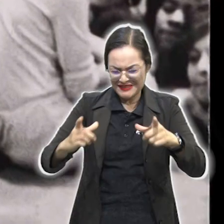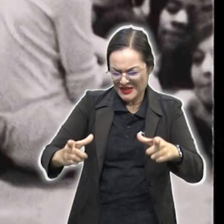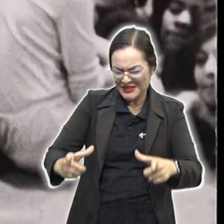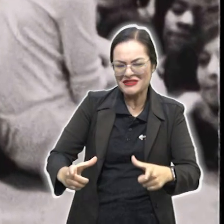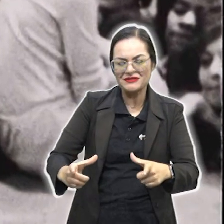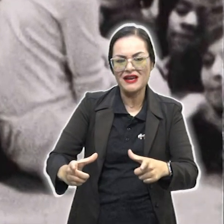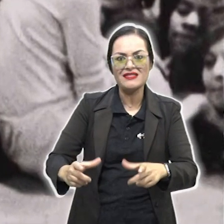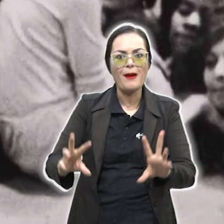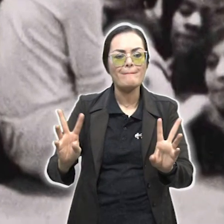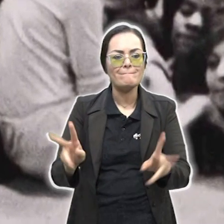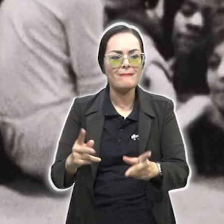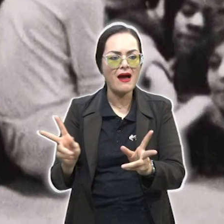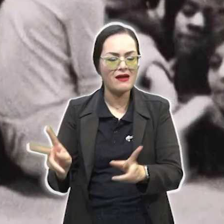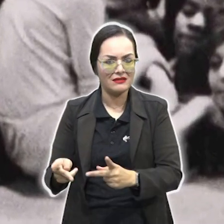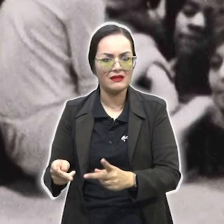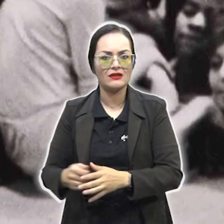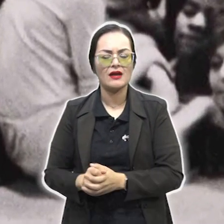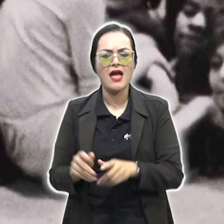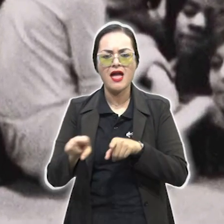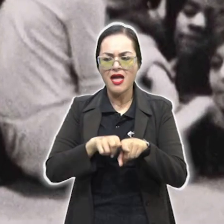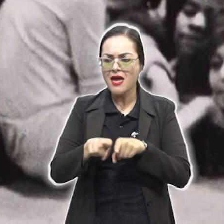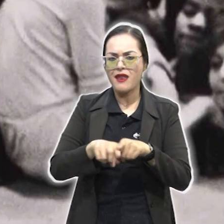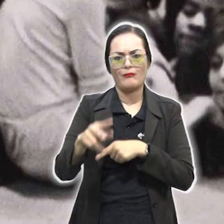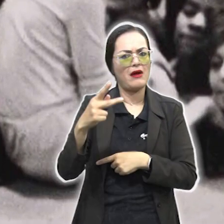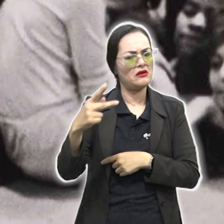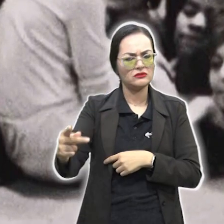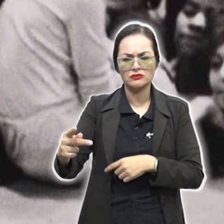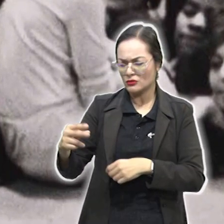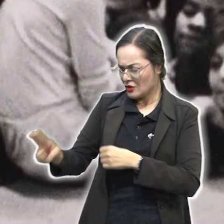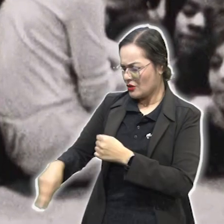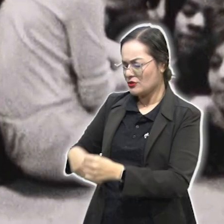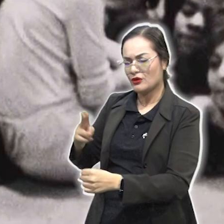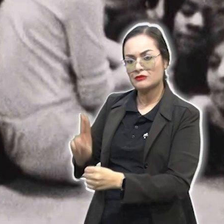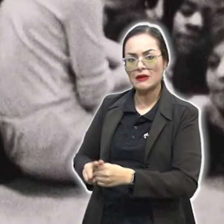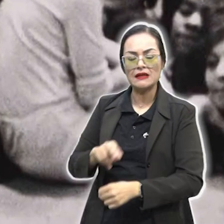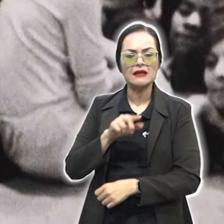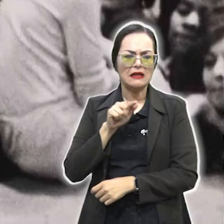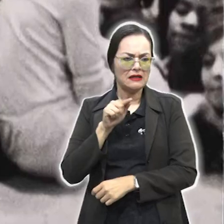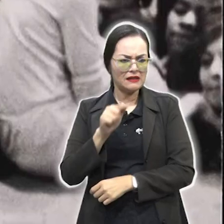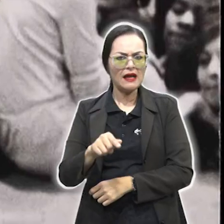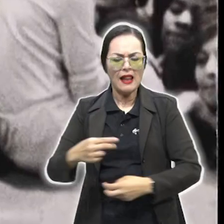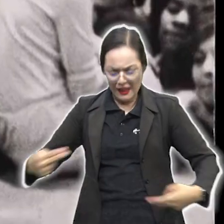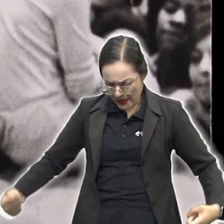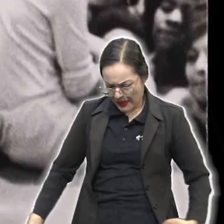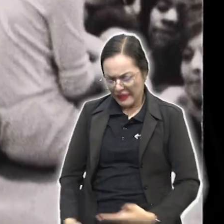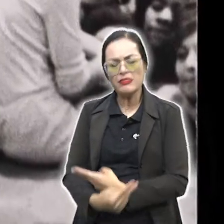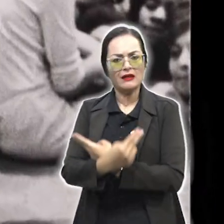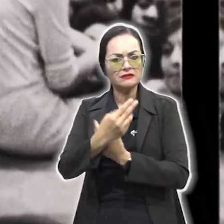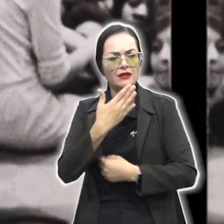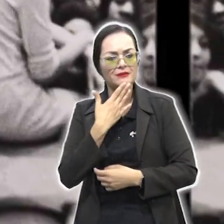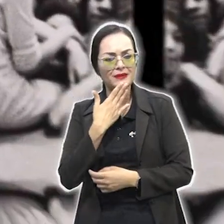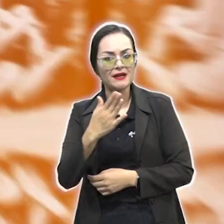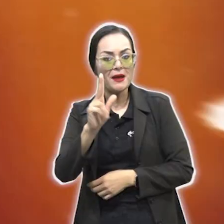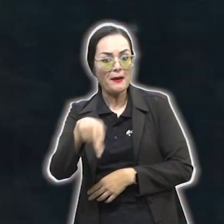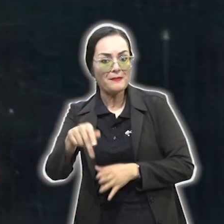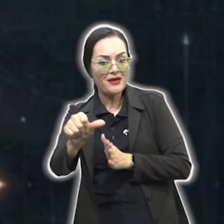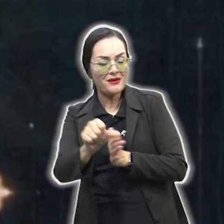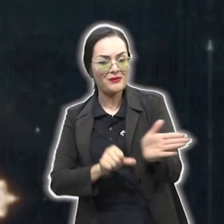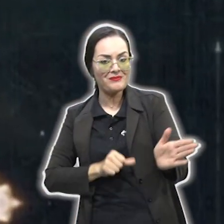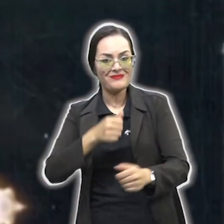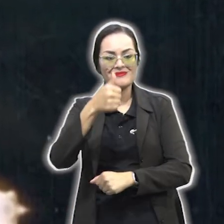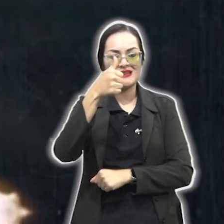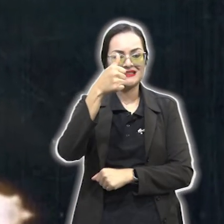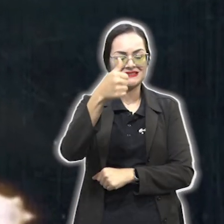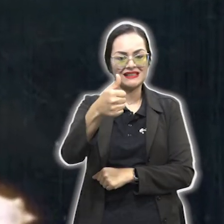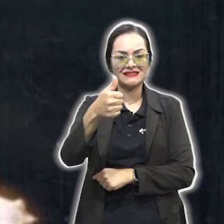padres y sus 6 hermanos eran de estatura promedio, y Nelson nació con el tamaño de un bebé promedio, pero a los 6 meses fue